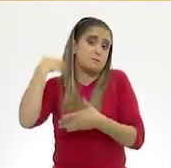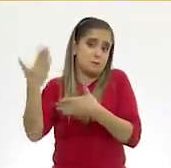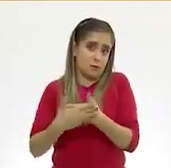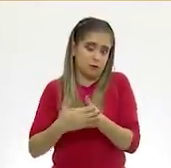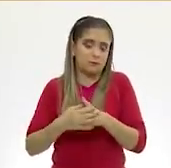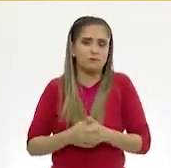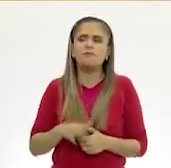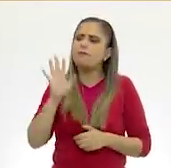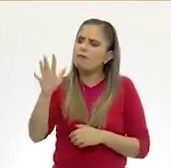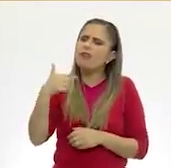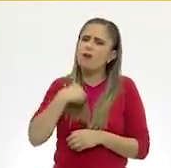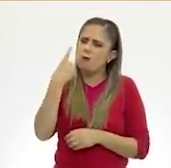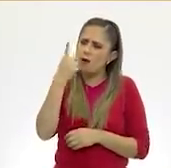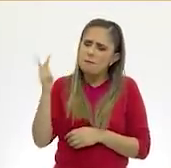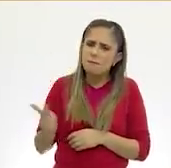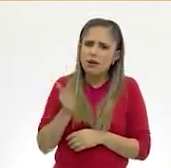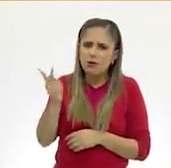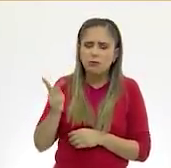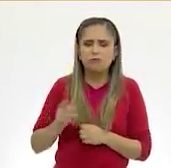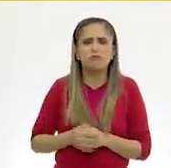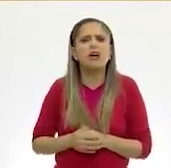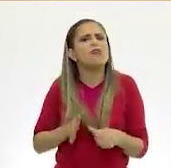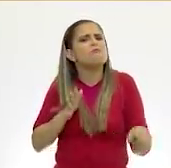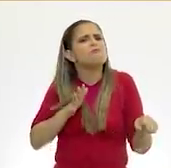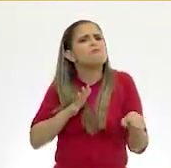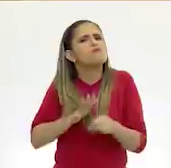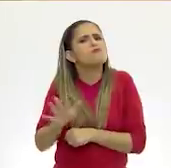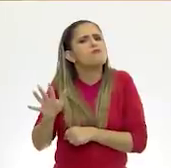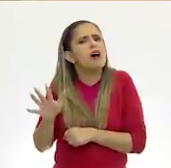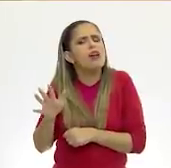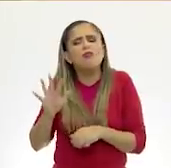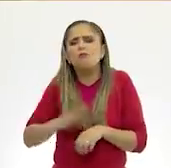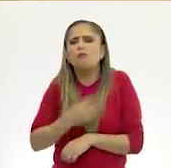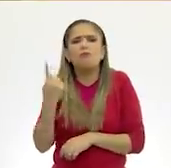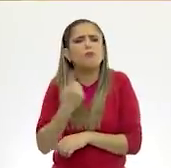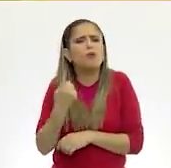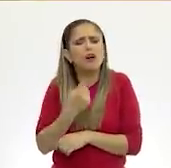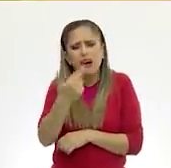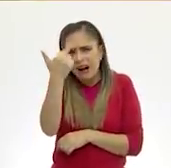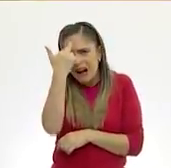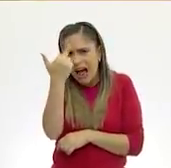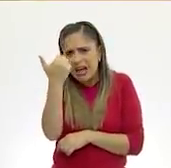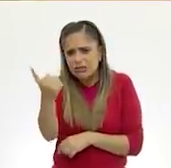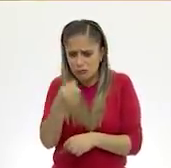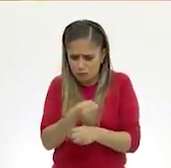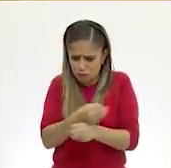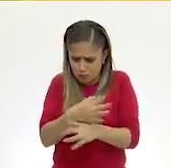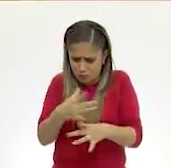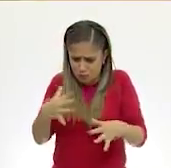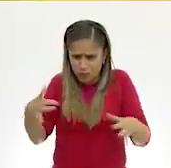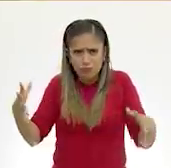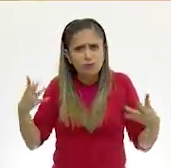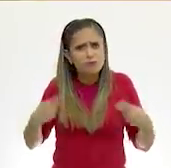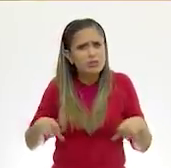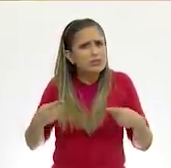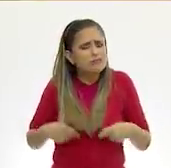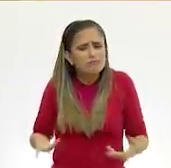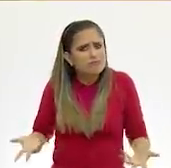surge una pregunta a todo esto. ¿Cuáles son las posibles causas del crecimiento de la